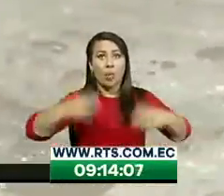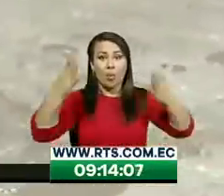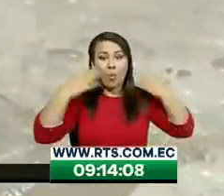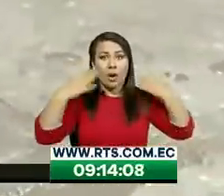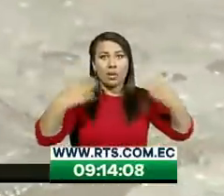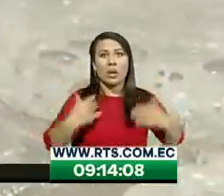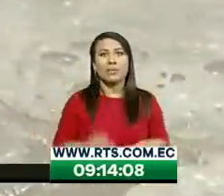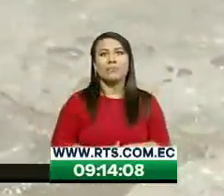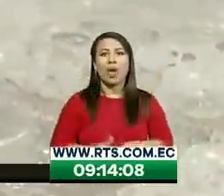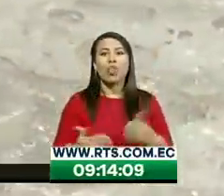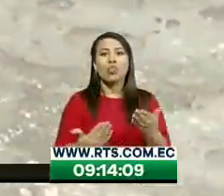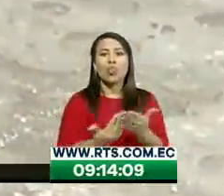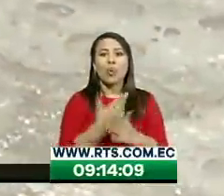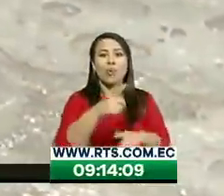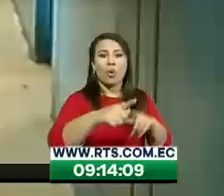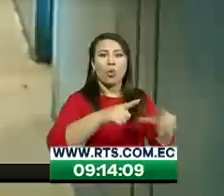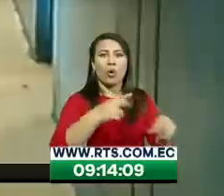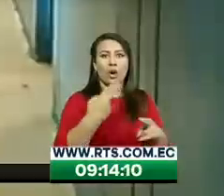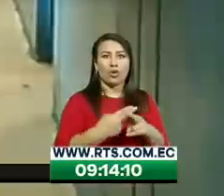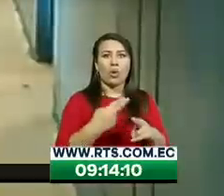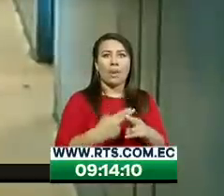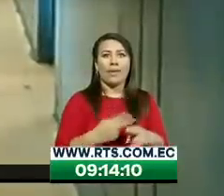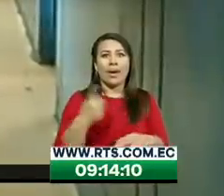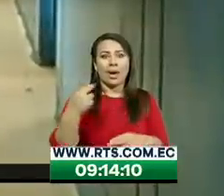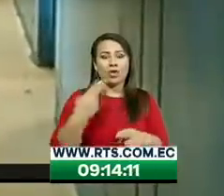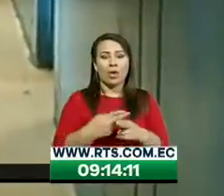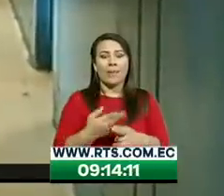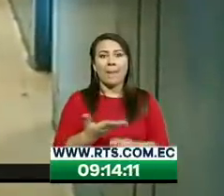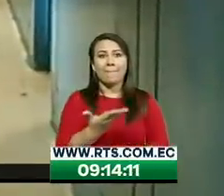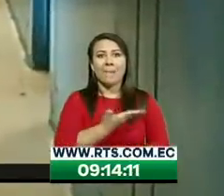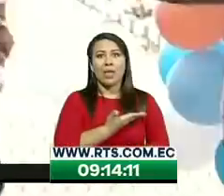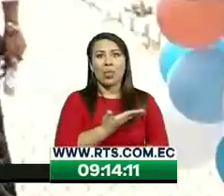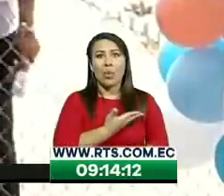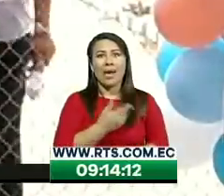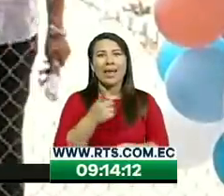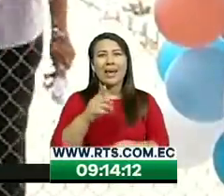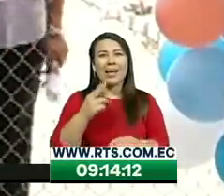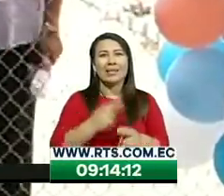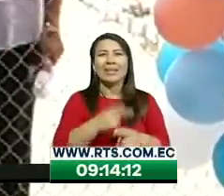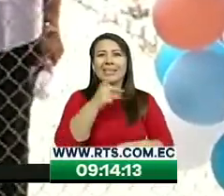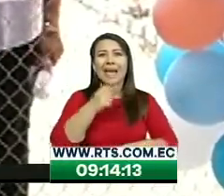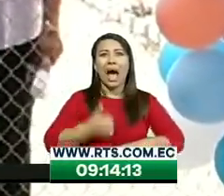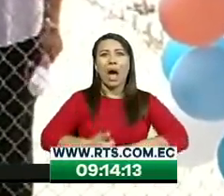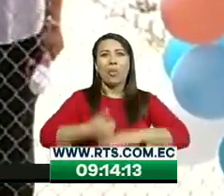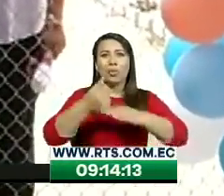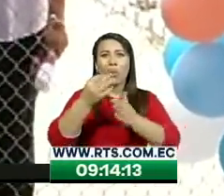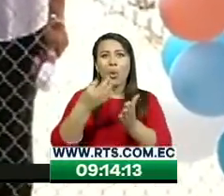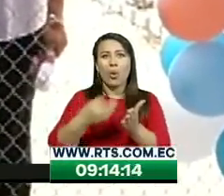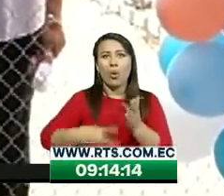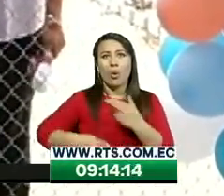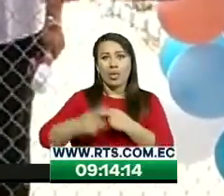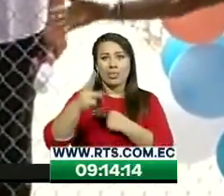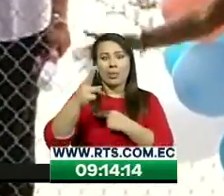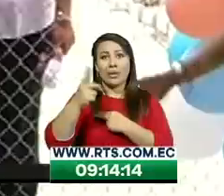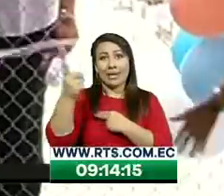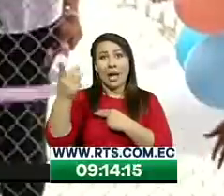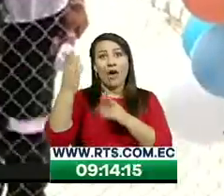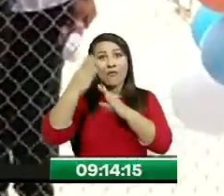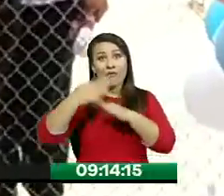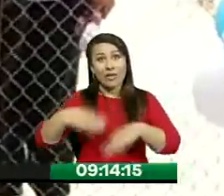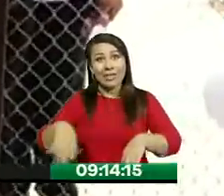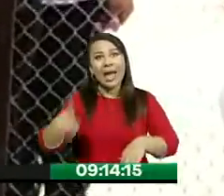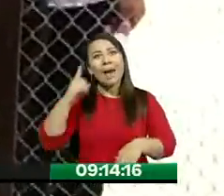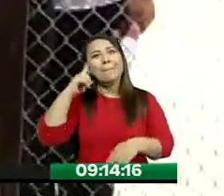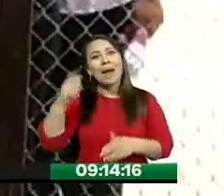tema es preocupante. De 25 a 30 toneladas de basura a diario. Buen día. Buenos días. Efectivamente, esa es la